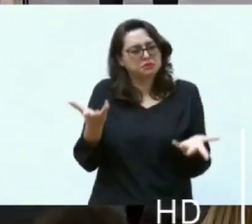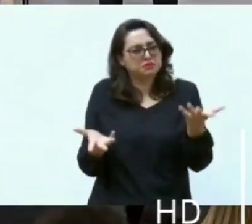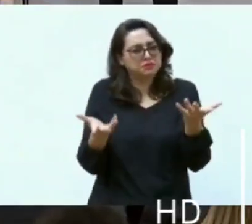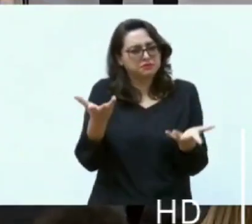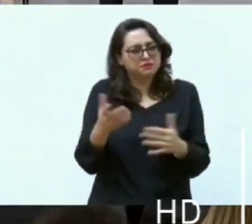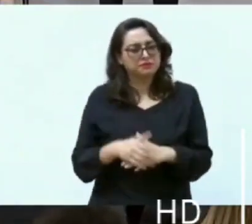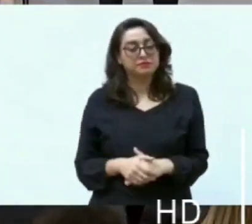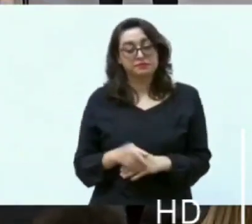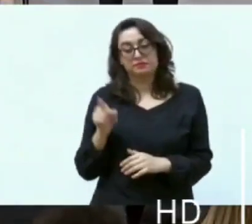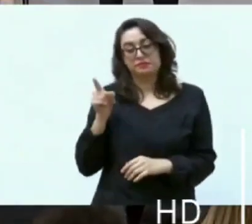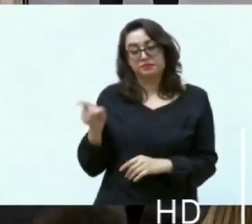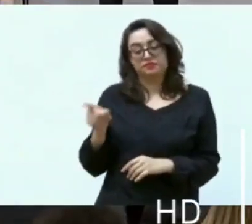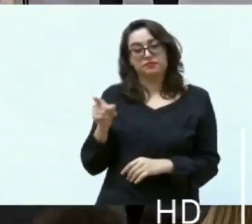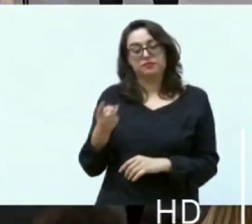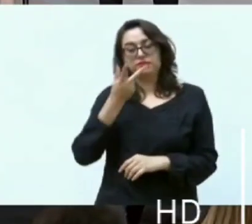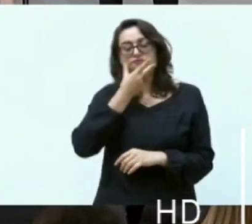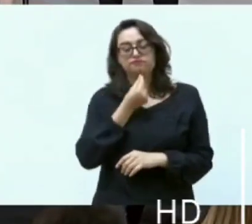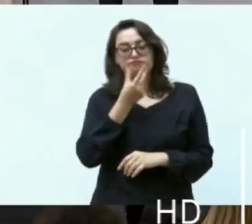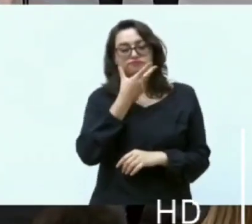recopiló